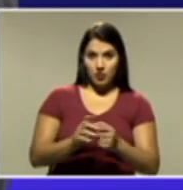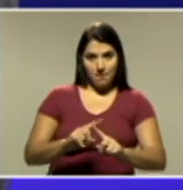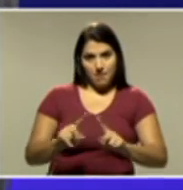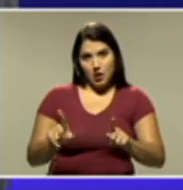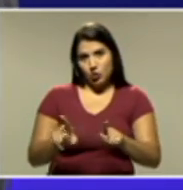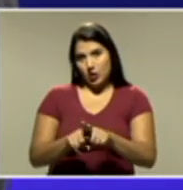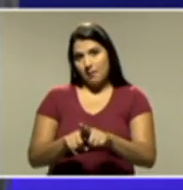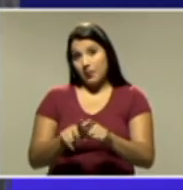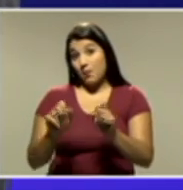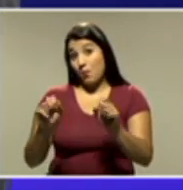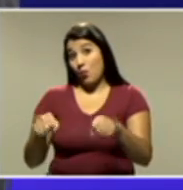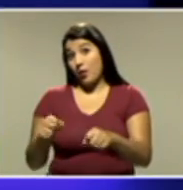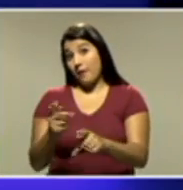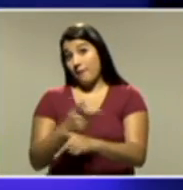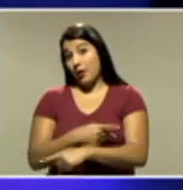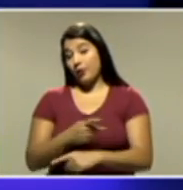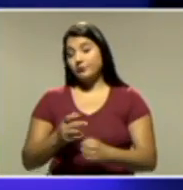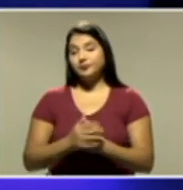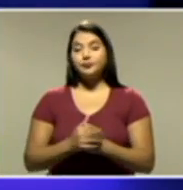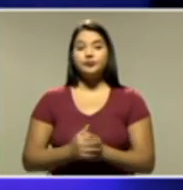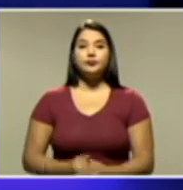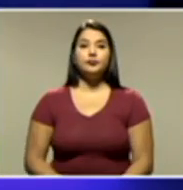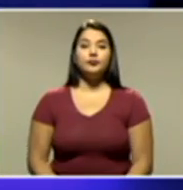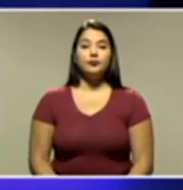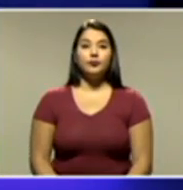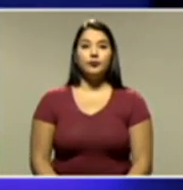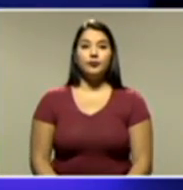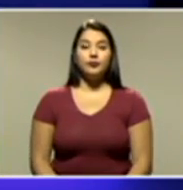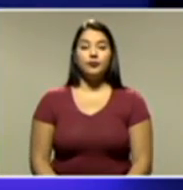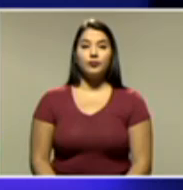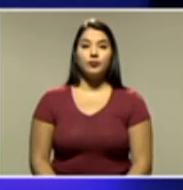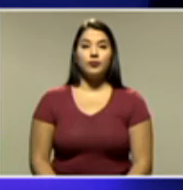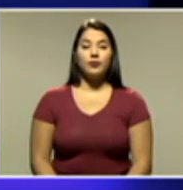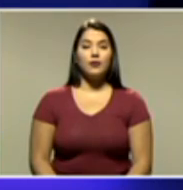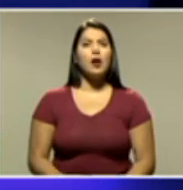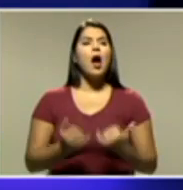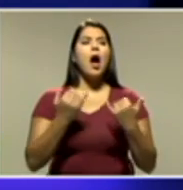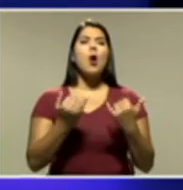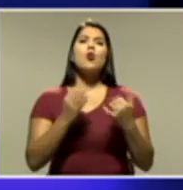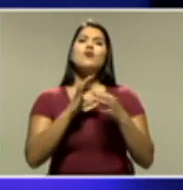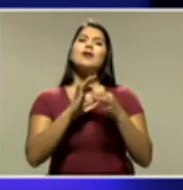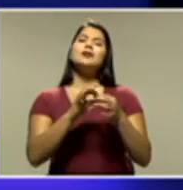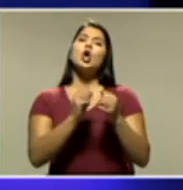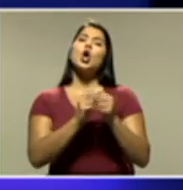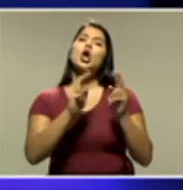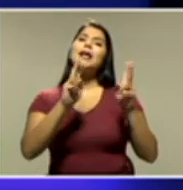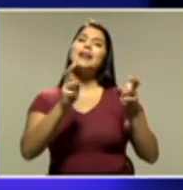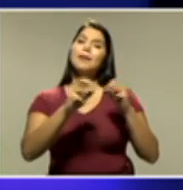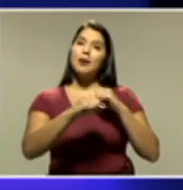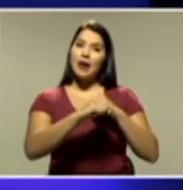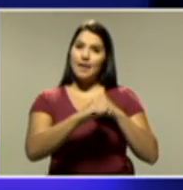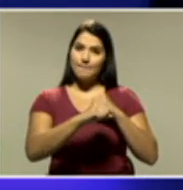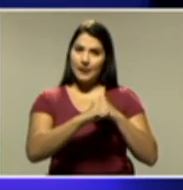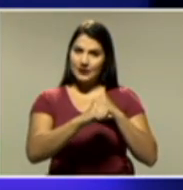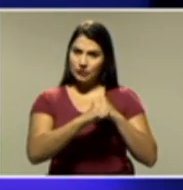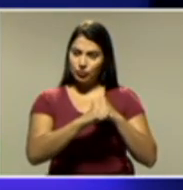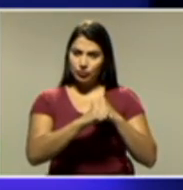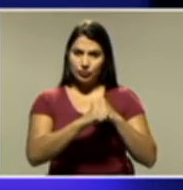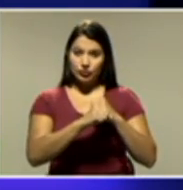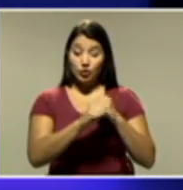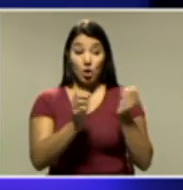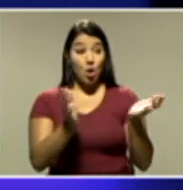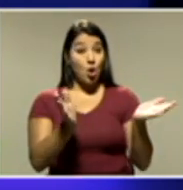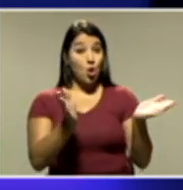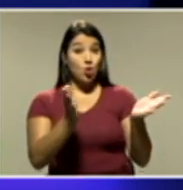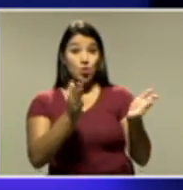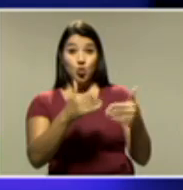pueden estar peor. Ahí, don Luis, en el tema de campañas, no hay adelanto